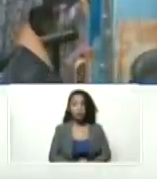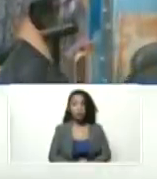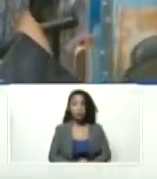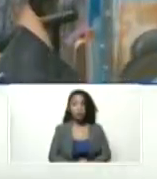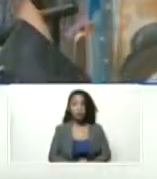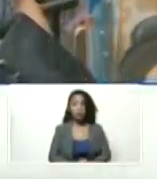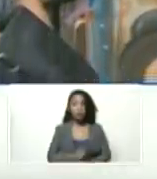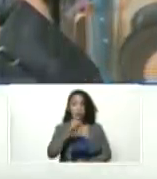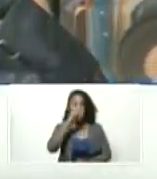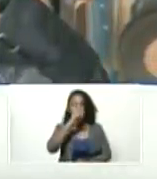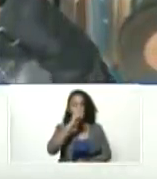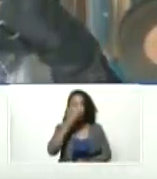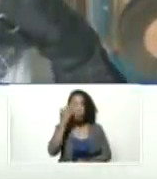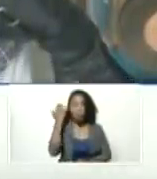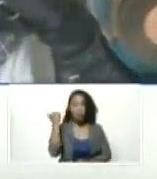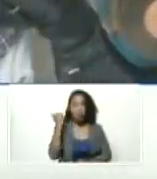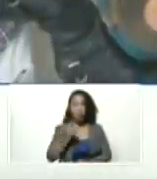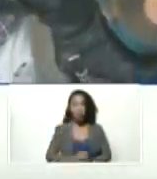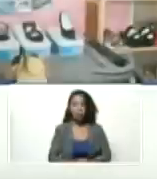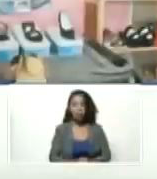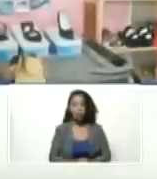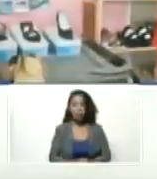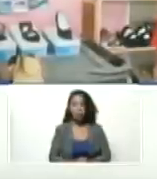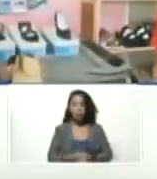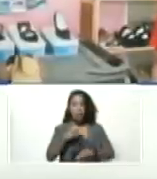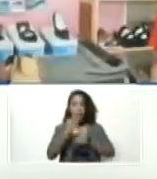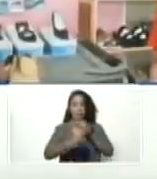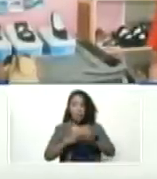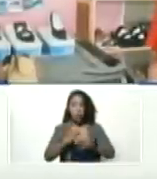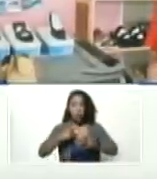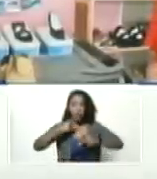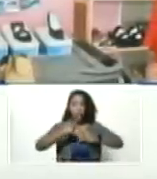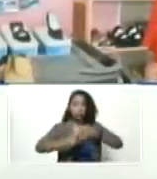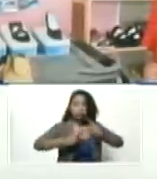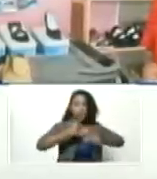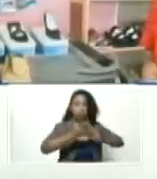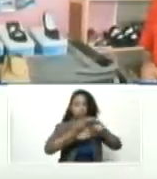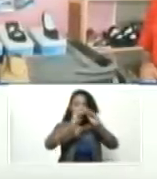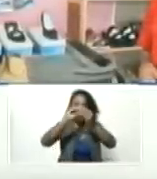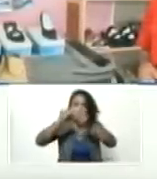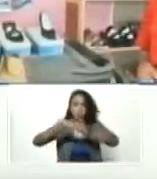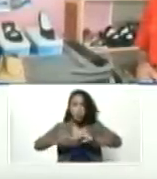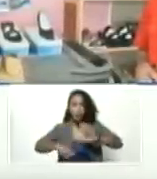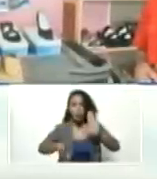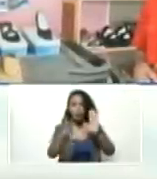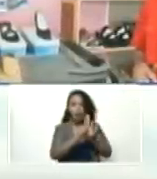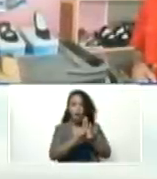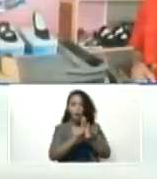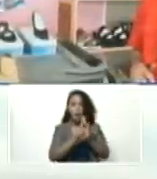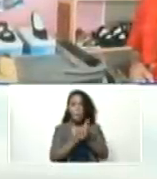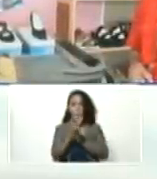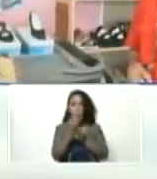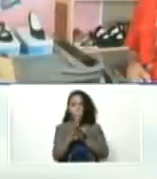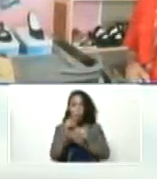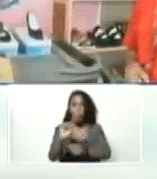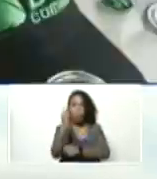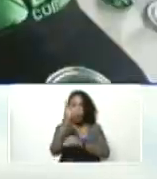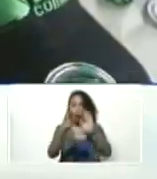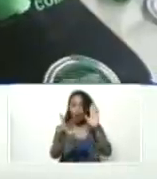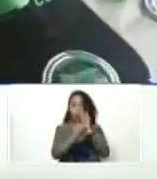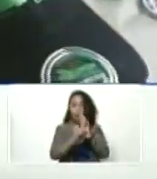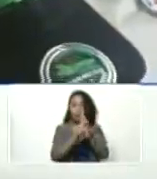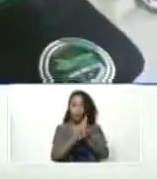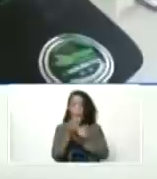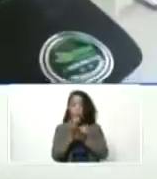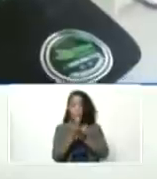el año pasado, hizo un proceso de elaboración de una ley del emprendimiento, primera ley del